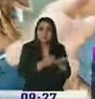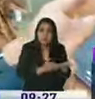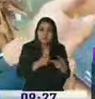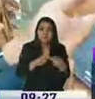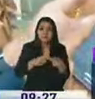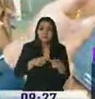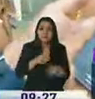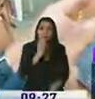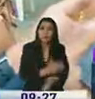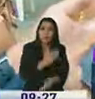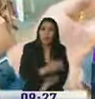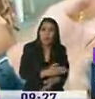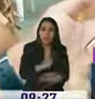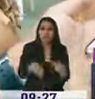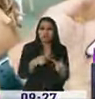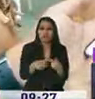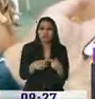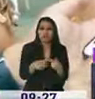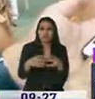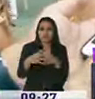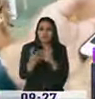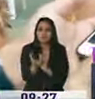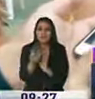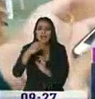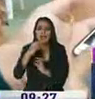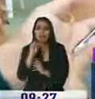yuca, el camote.